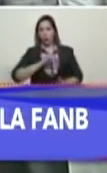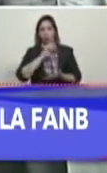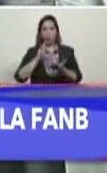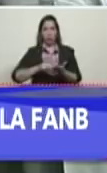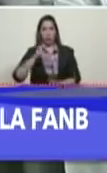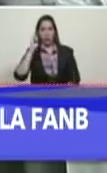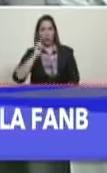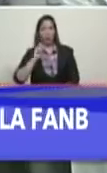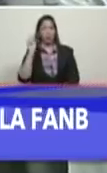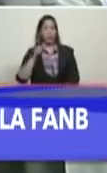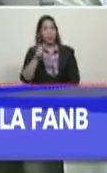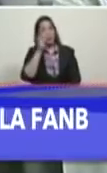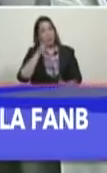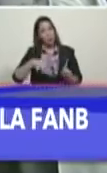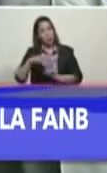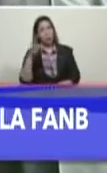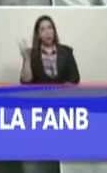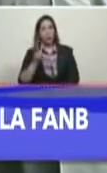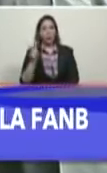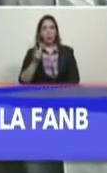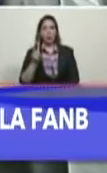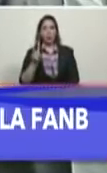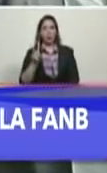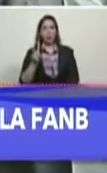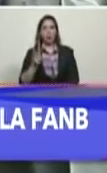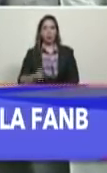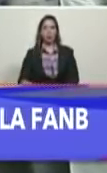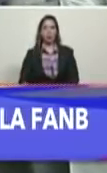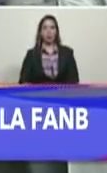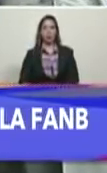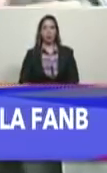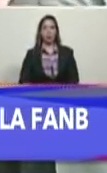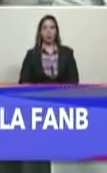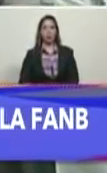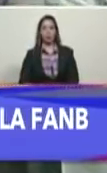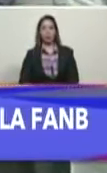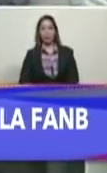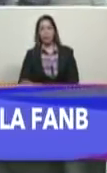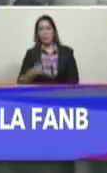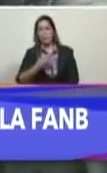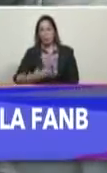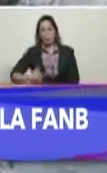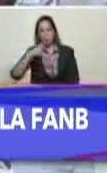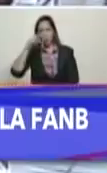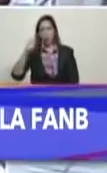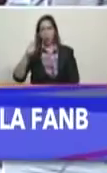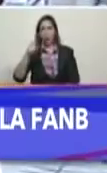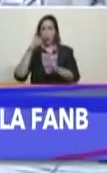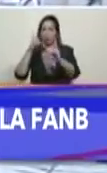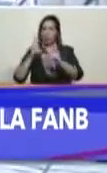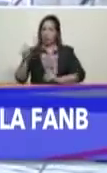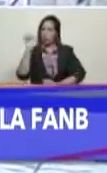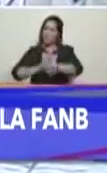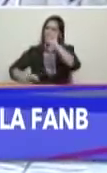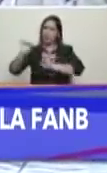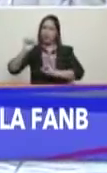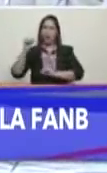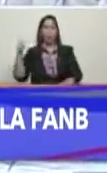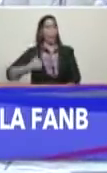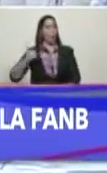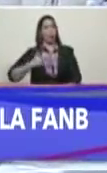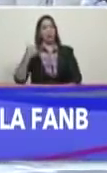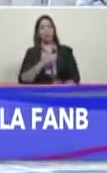al pueblo de Venezuela. Lo destacaba más temprano el presidente Nicolás Maduro, decididos a vencer en cualquier